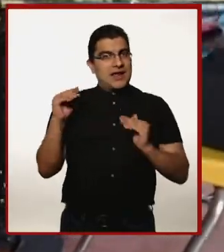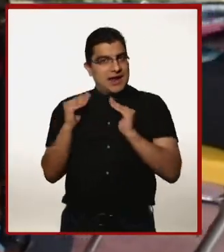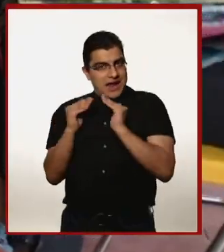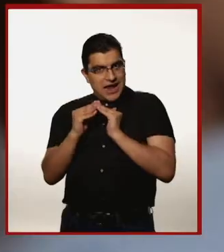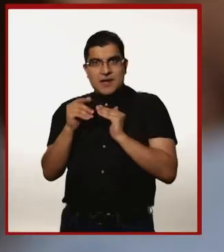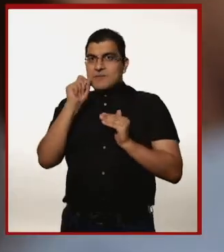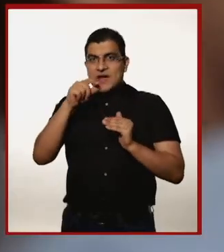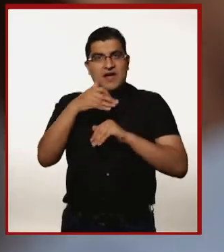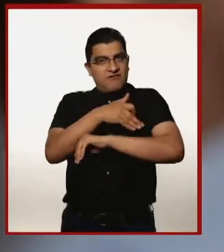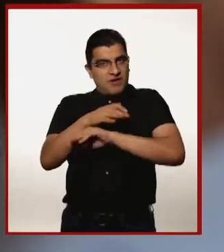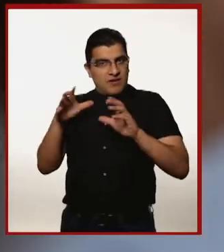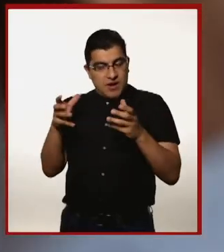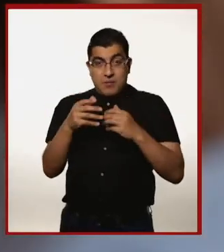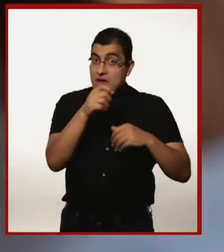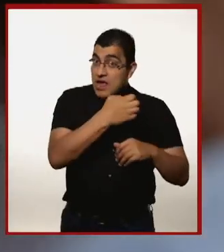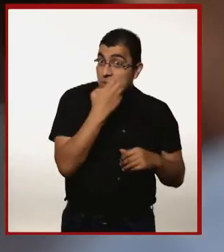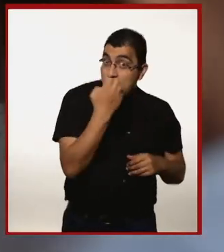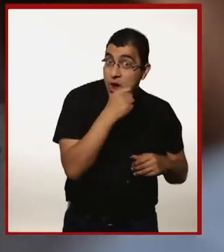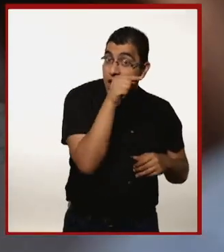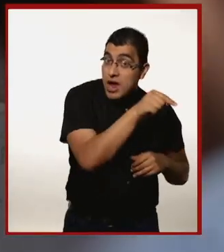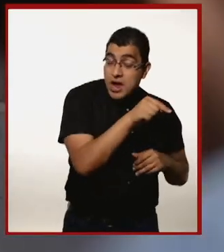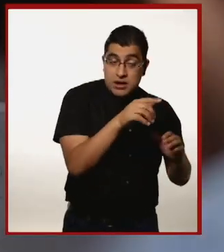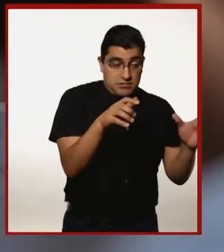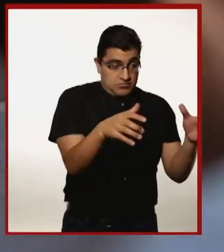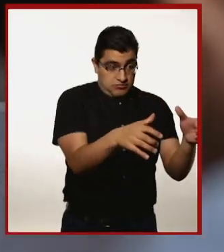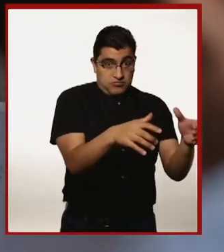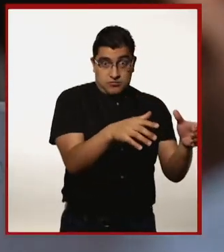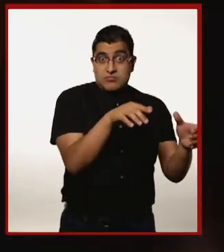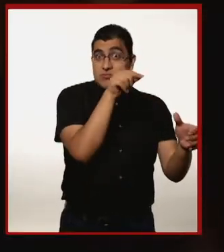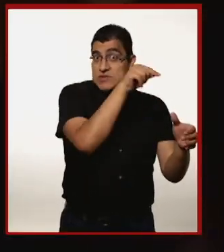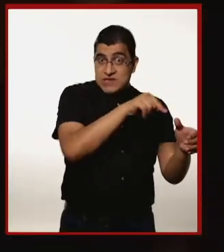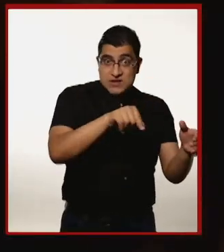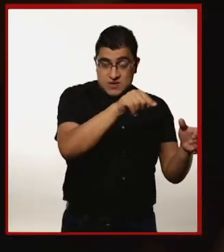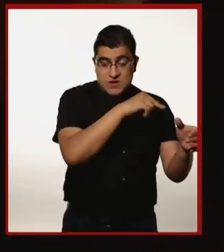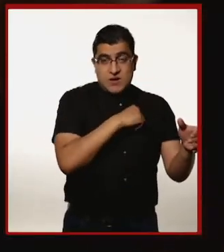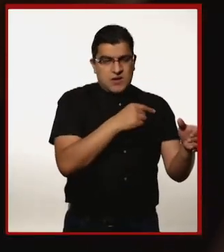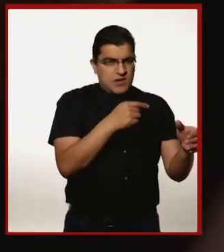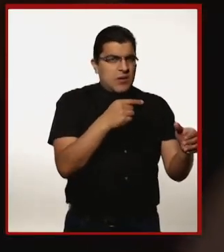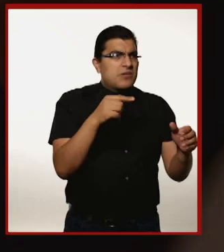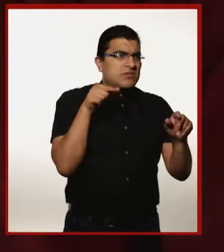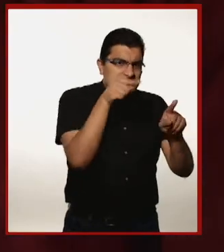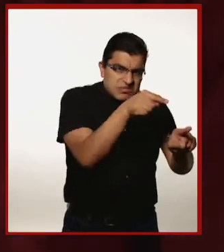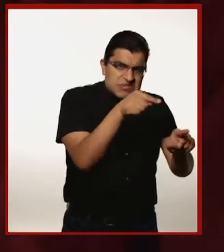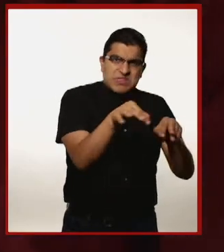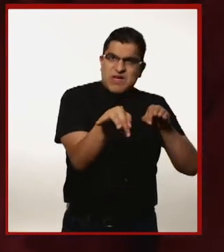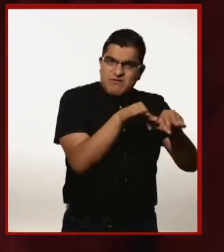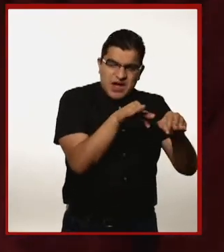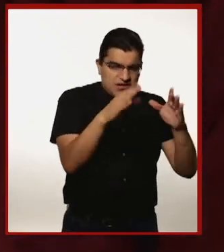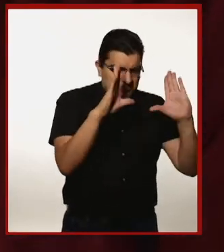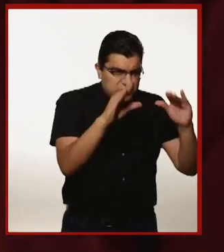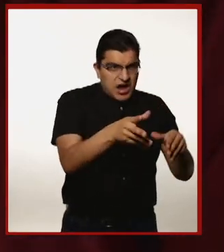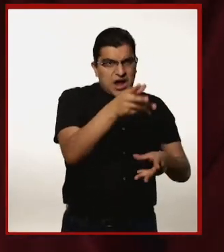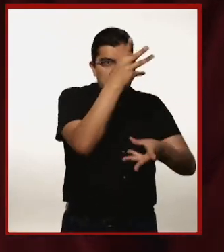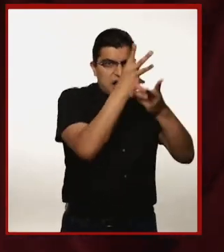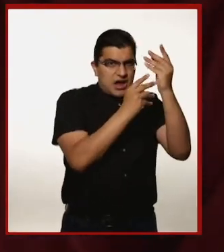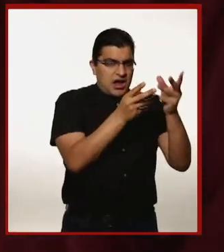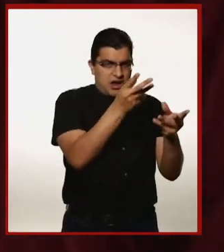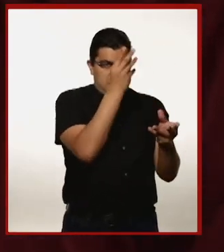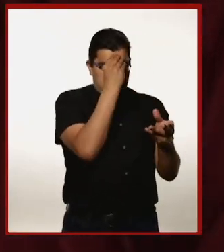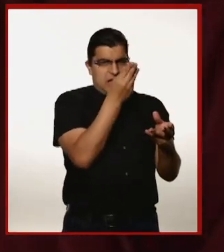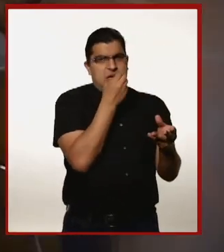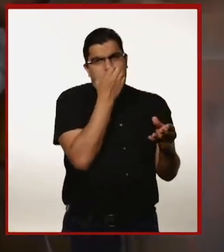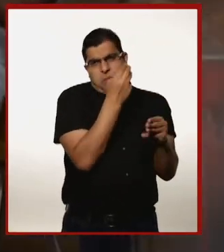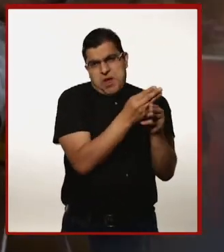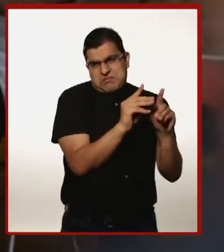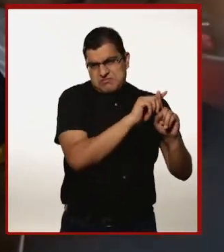casa también, por supuesto, la familia, pero la escuela como una institución que tiene justo esta labor de desarrollar